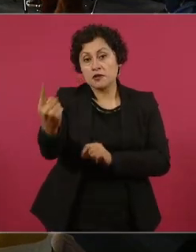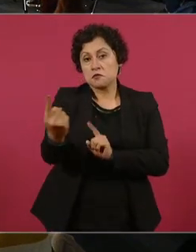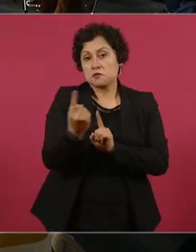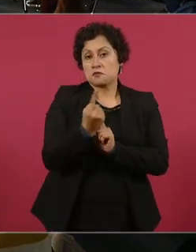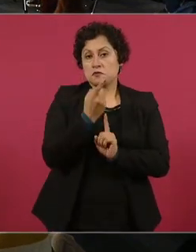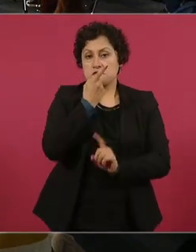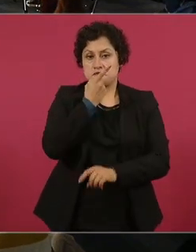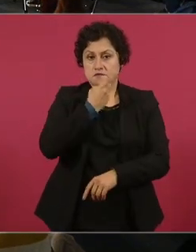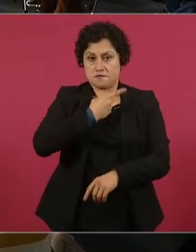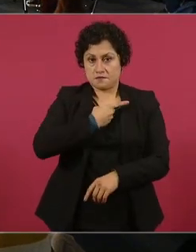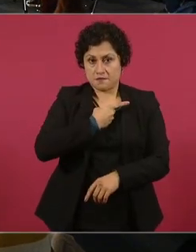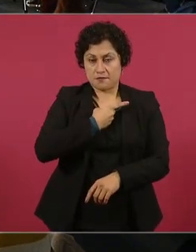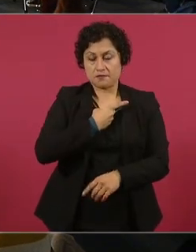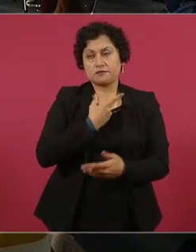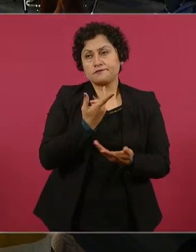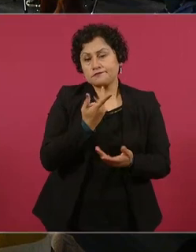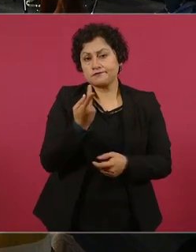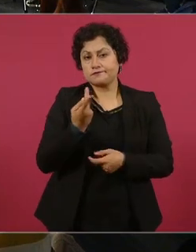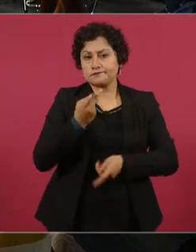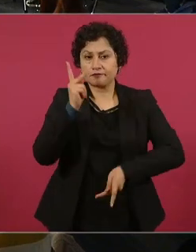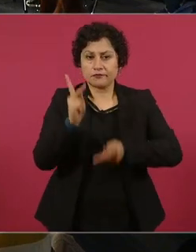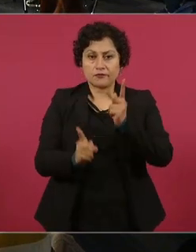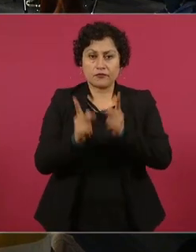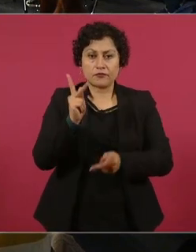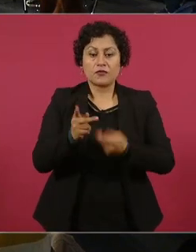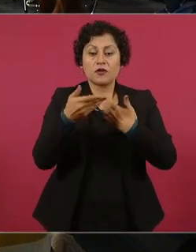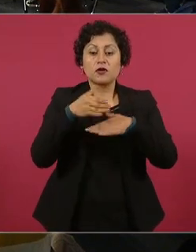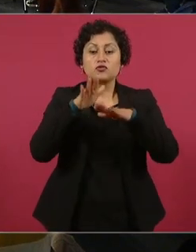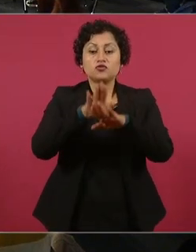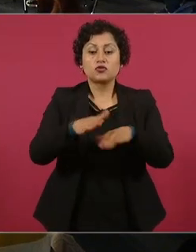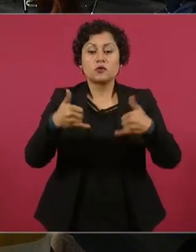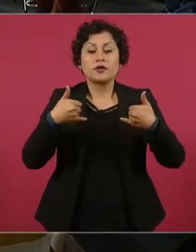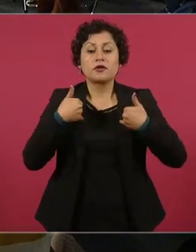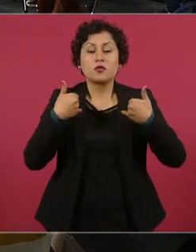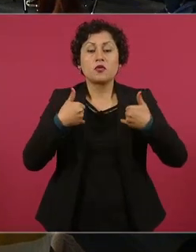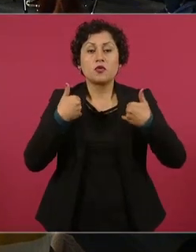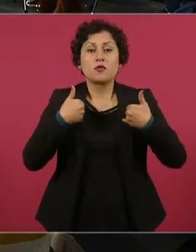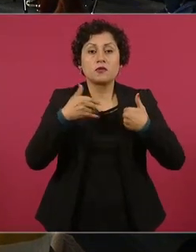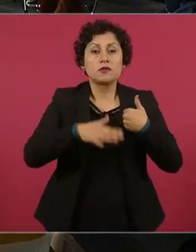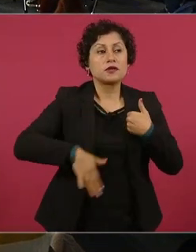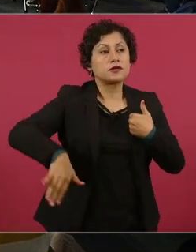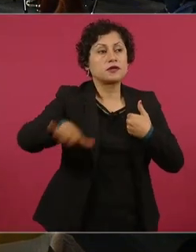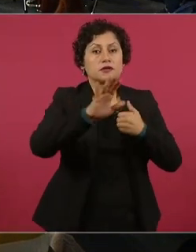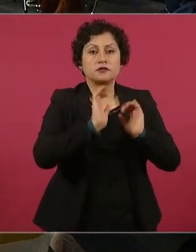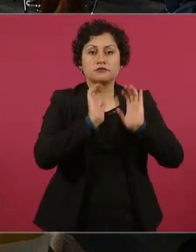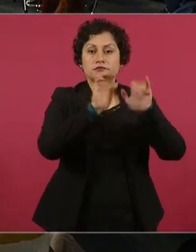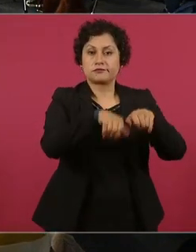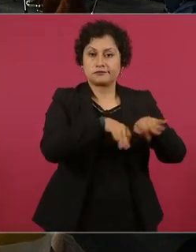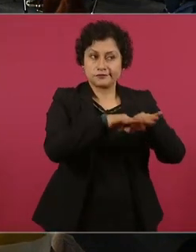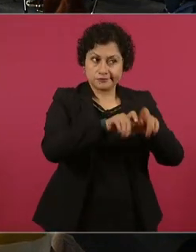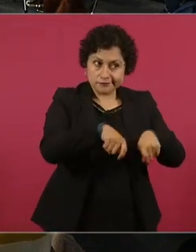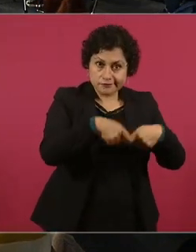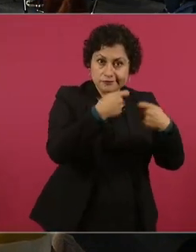dice, estábamos hablando de que había que darle trabajo a los jóvenes para que no los enganchara la delincuencia.